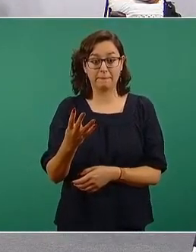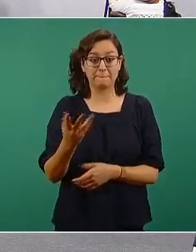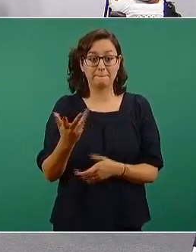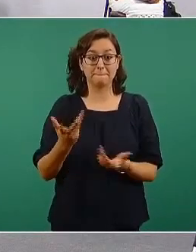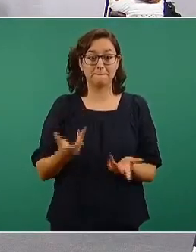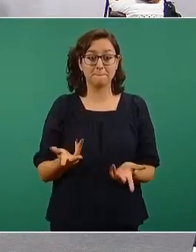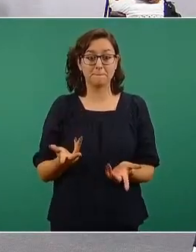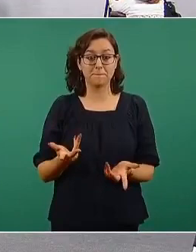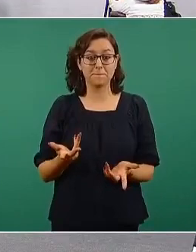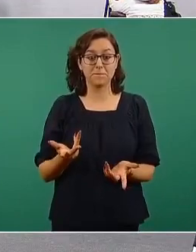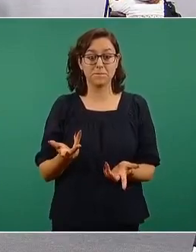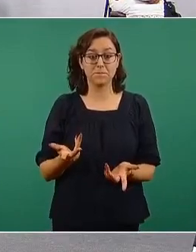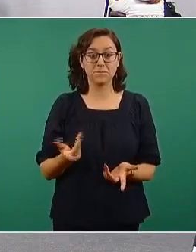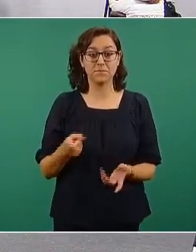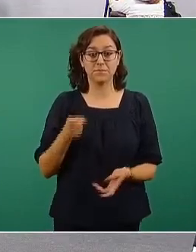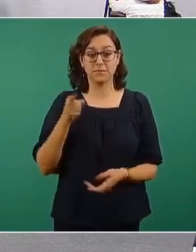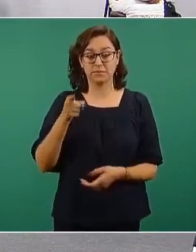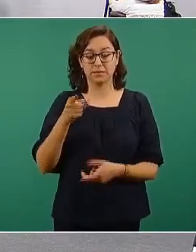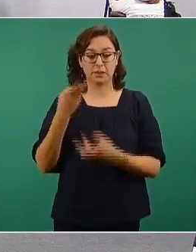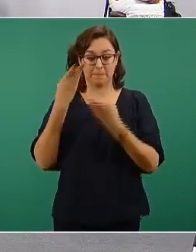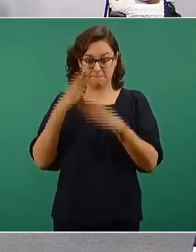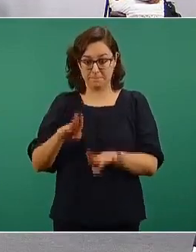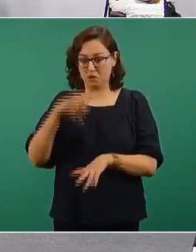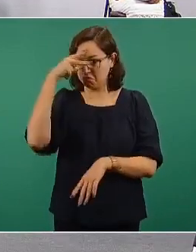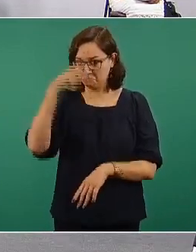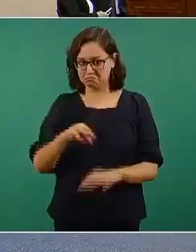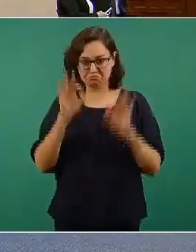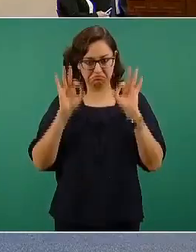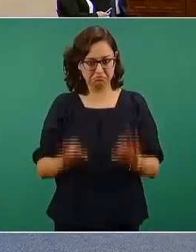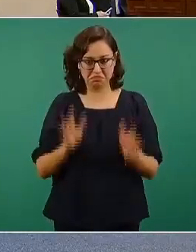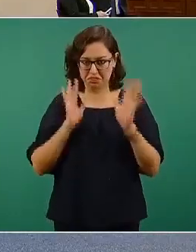porque esto es Banco de México, ya, confirmado.